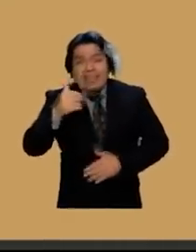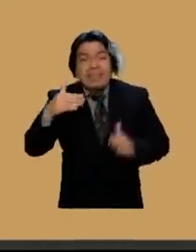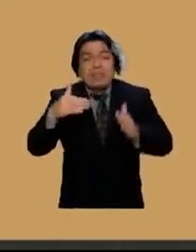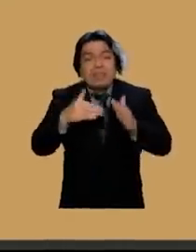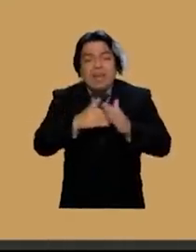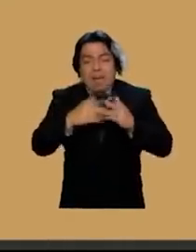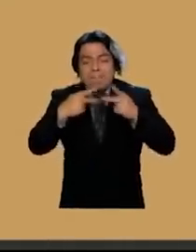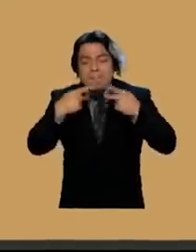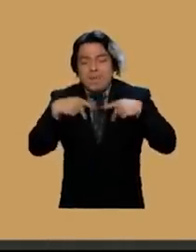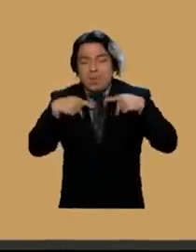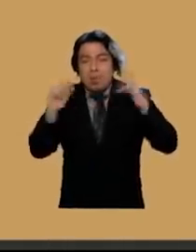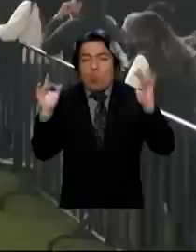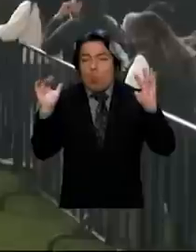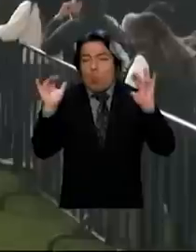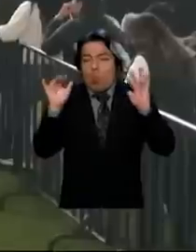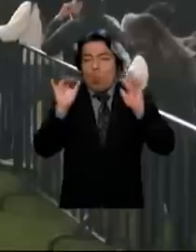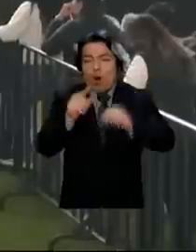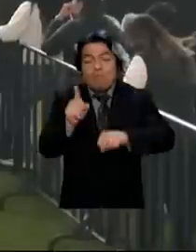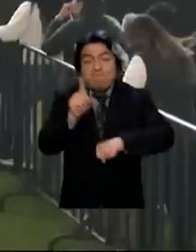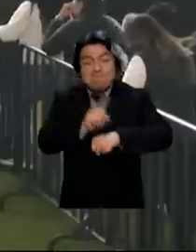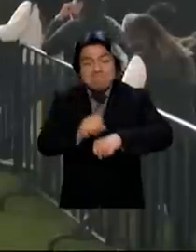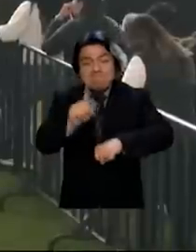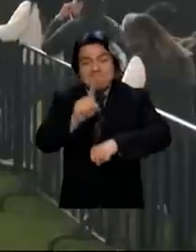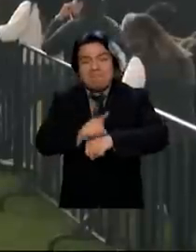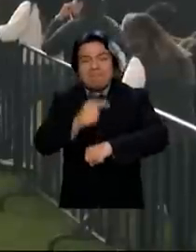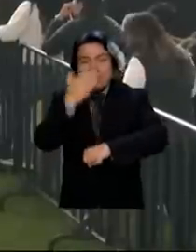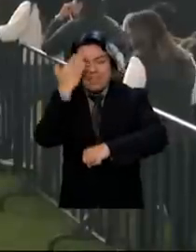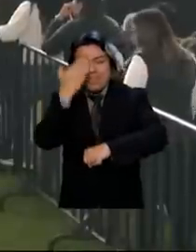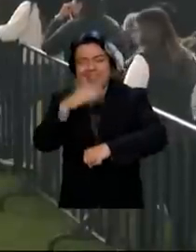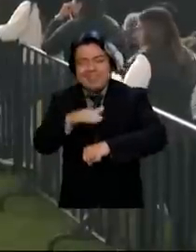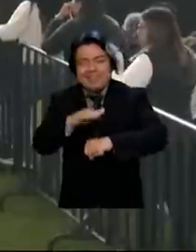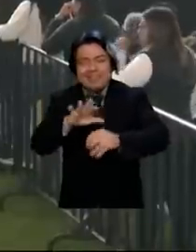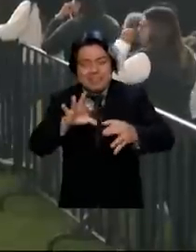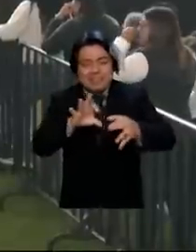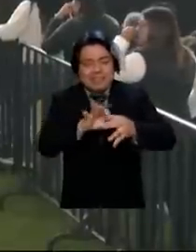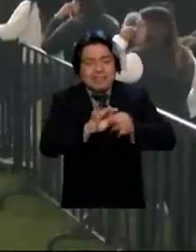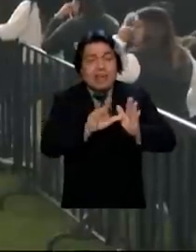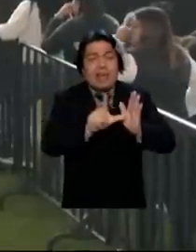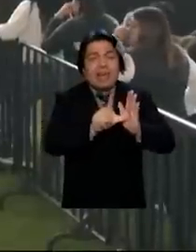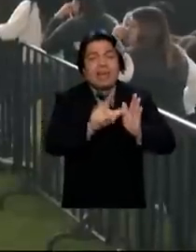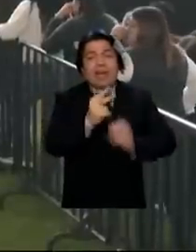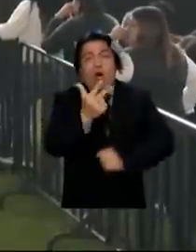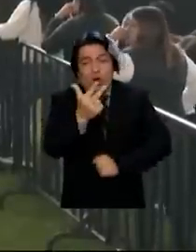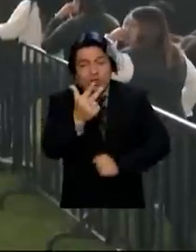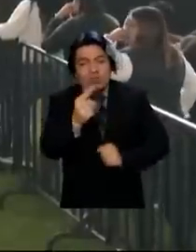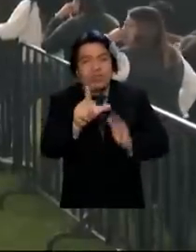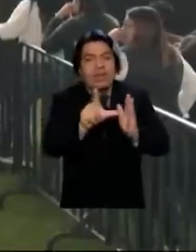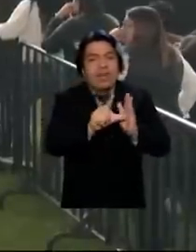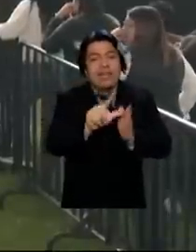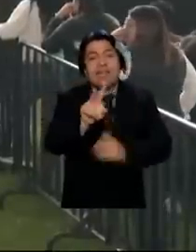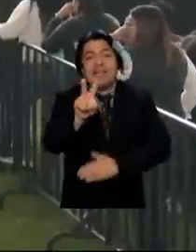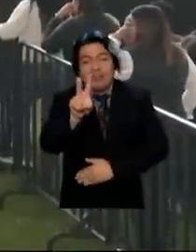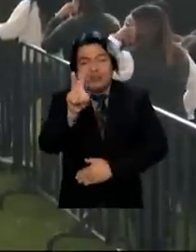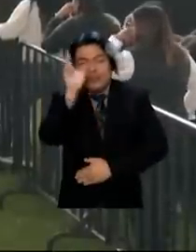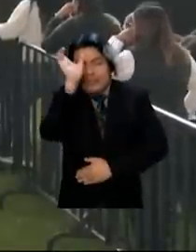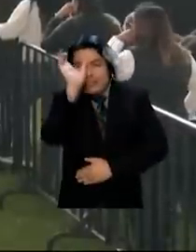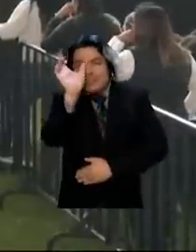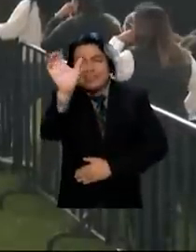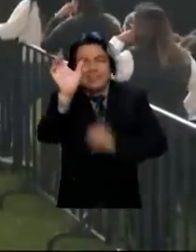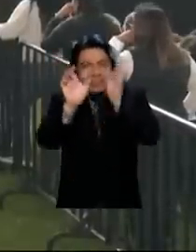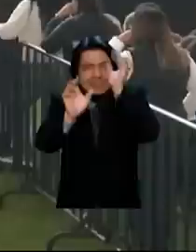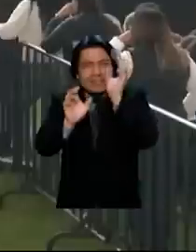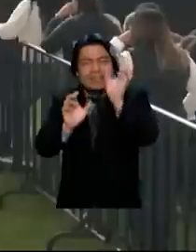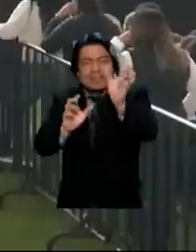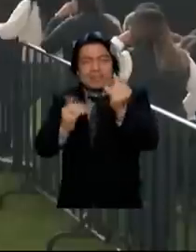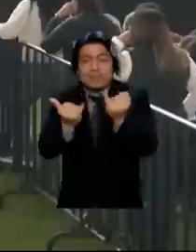personas. Como les decía, está conectado a la línea 8 del metro, a la línea 2 del cablebús y